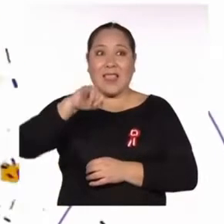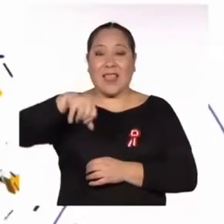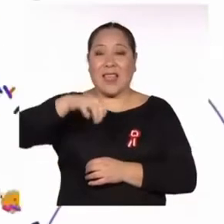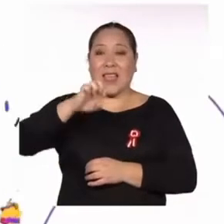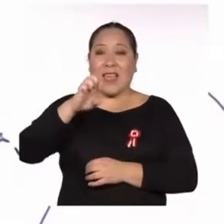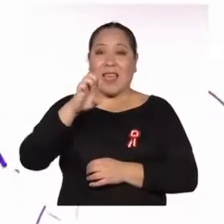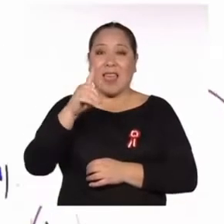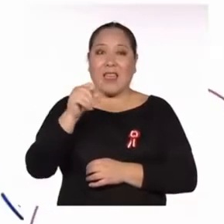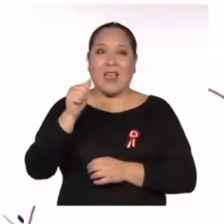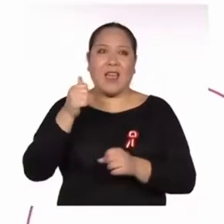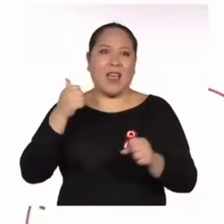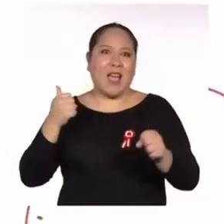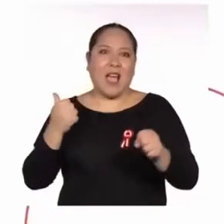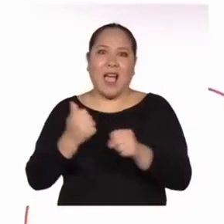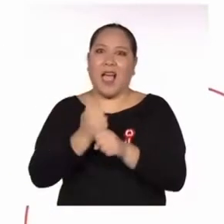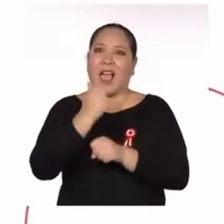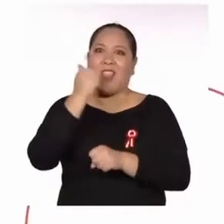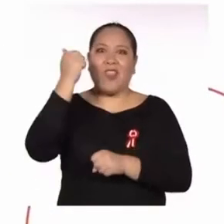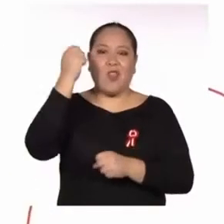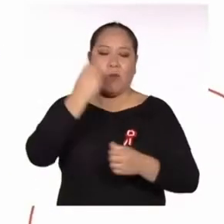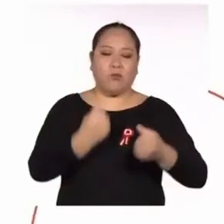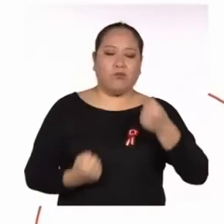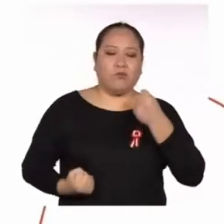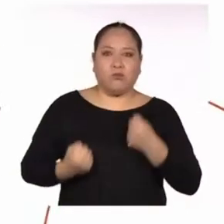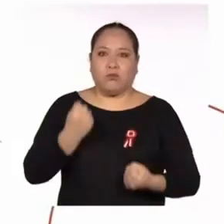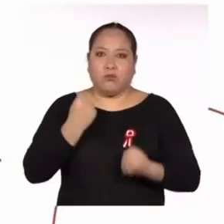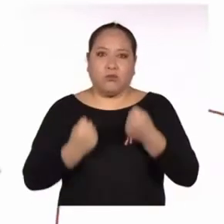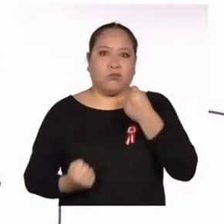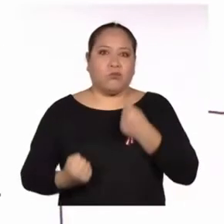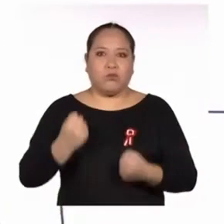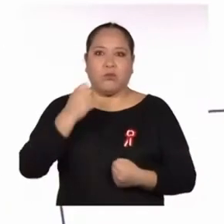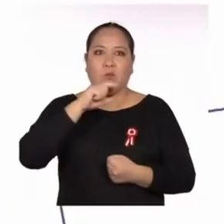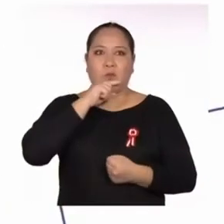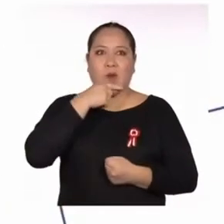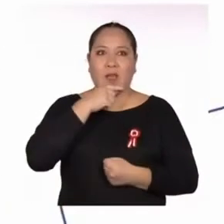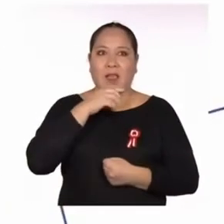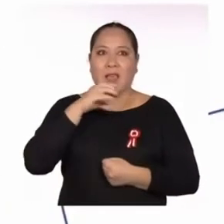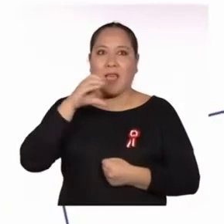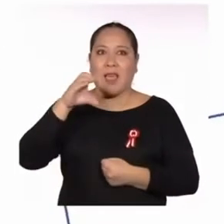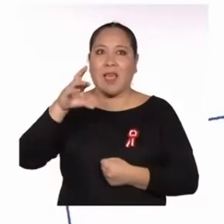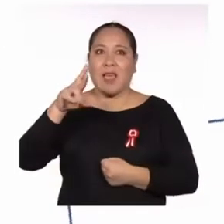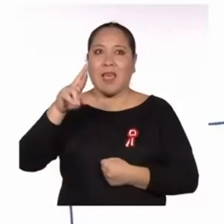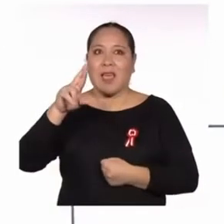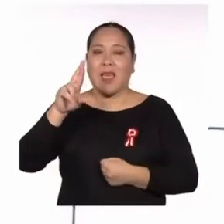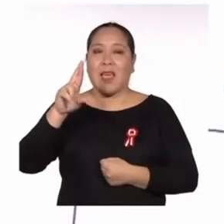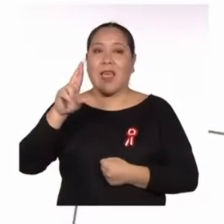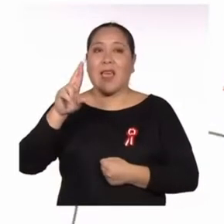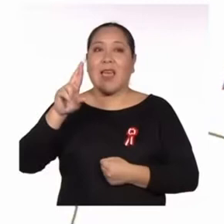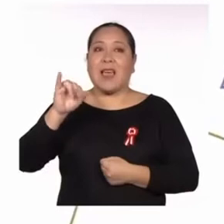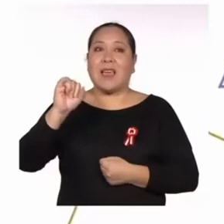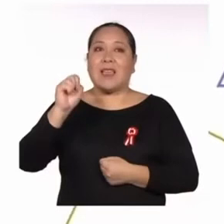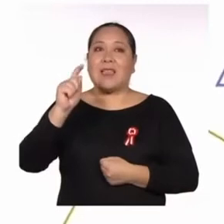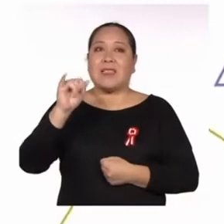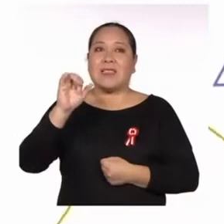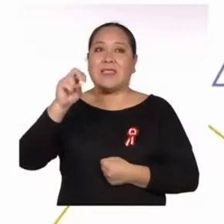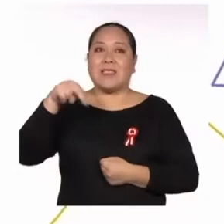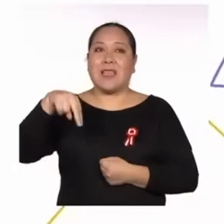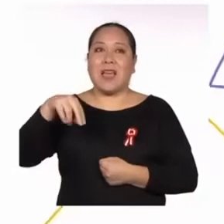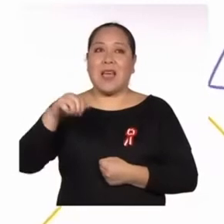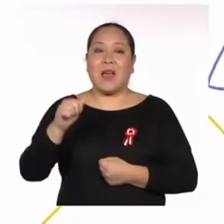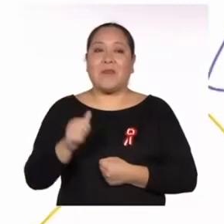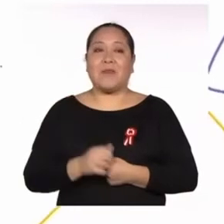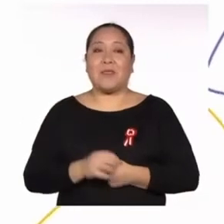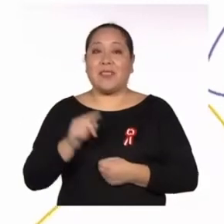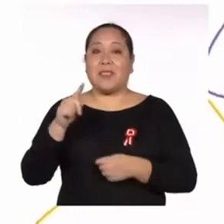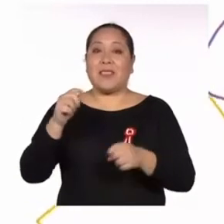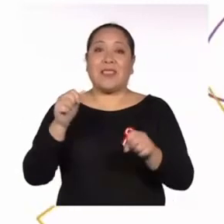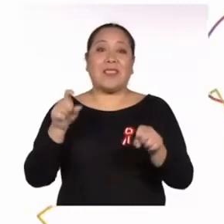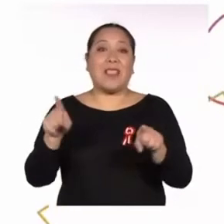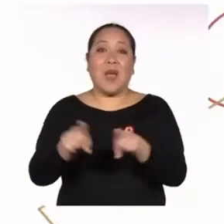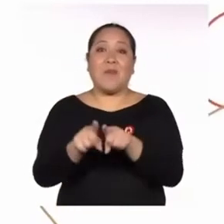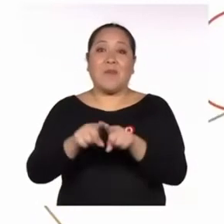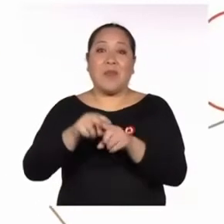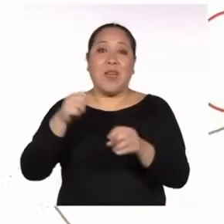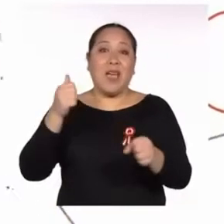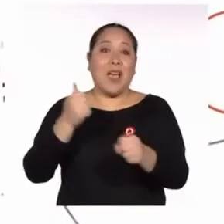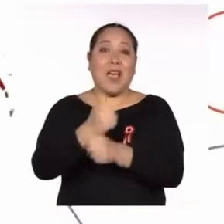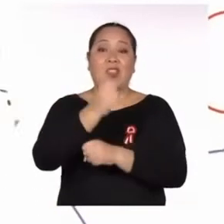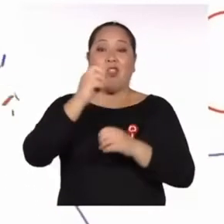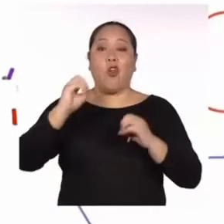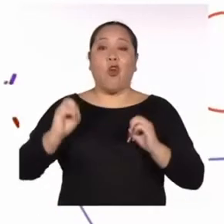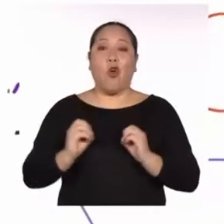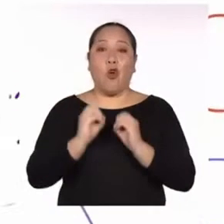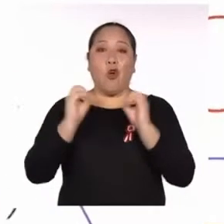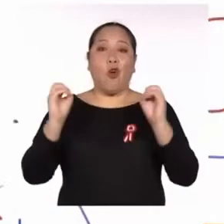campeona de la maratón femenina y cristian pacheco ganó el oro en la maratón masculina ese